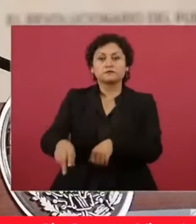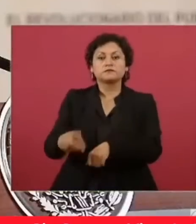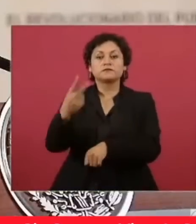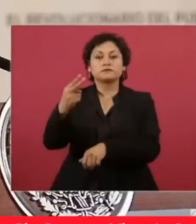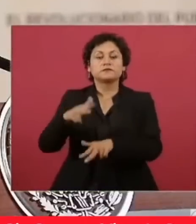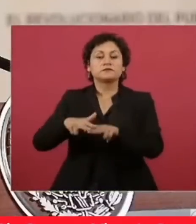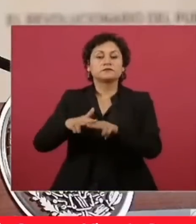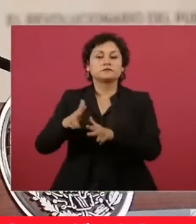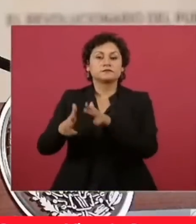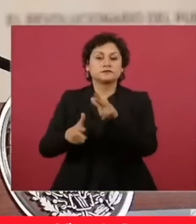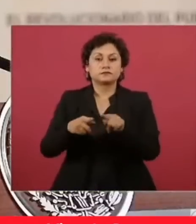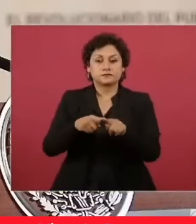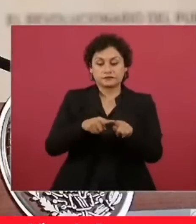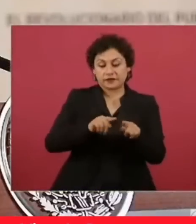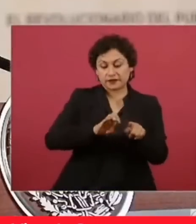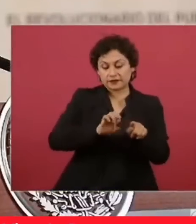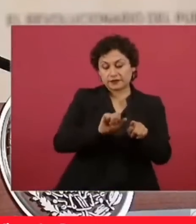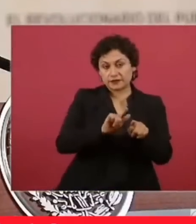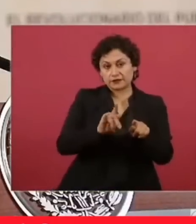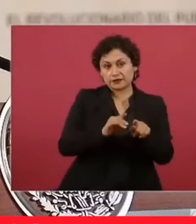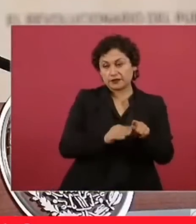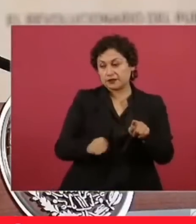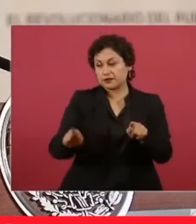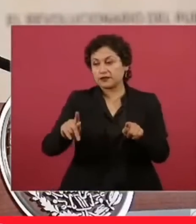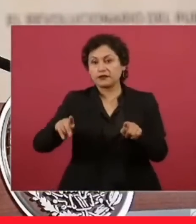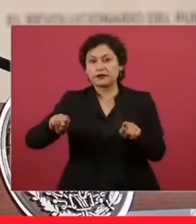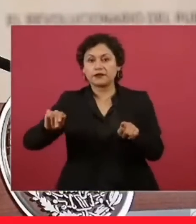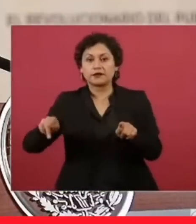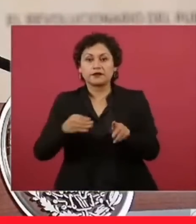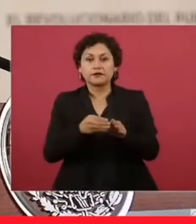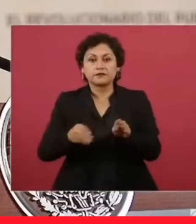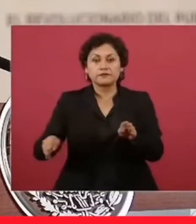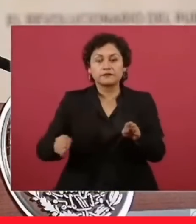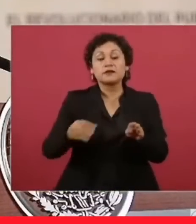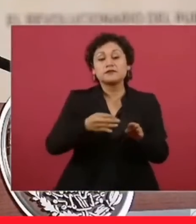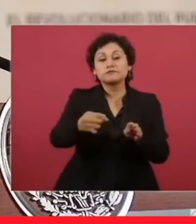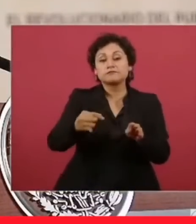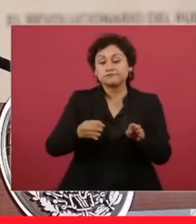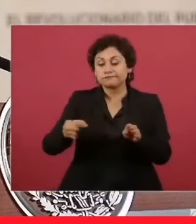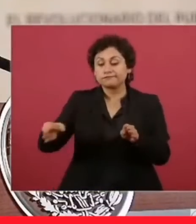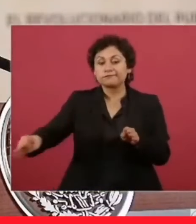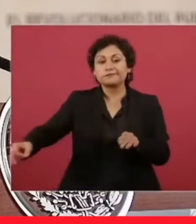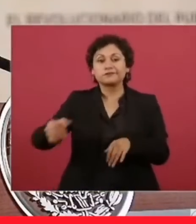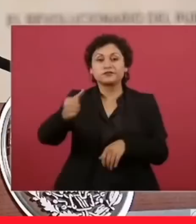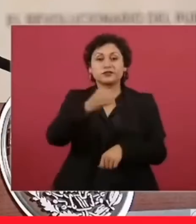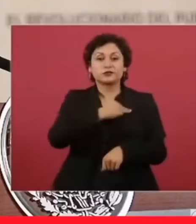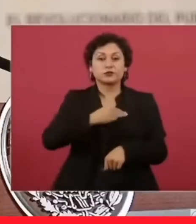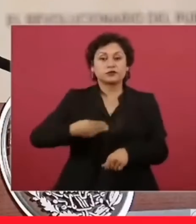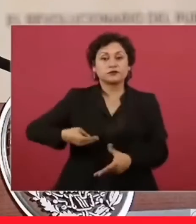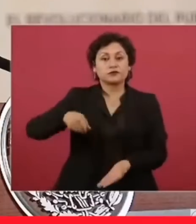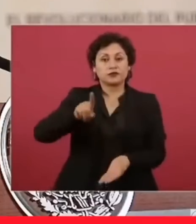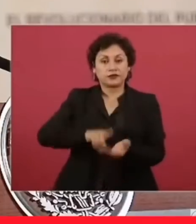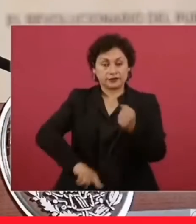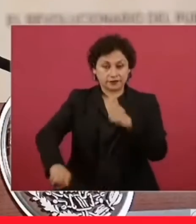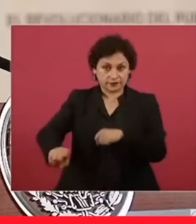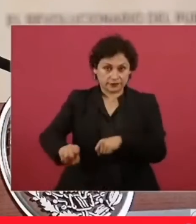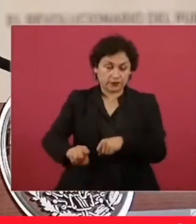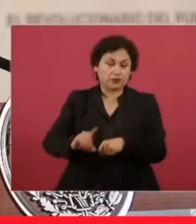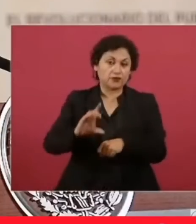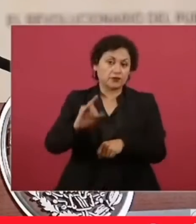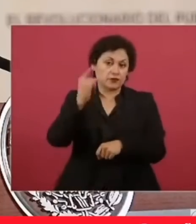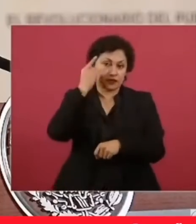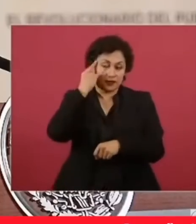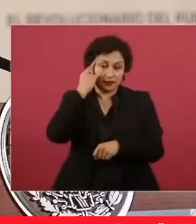de Escárcega a Calquiní. Pasa por 6 municipios de Campeche, tiene 234 kilómetros